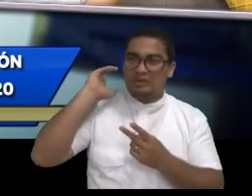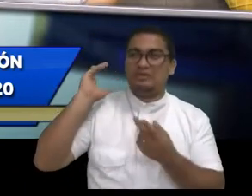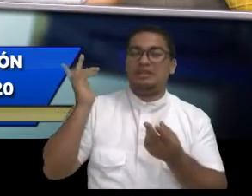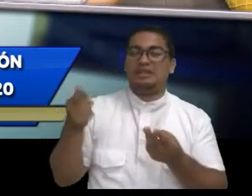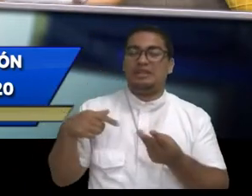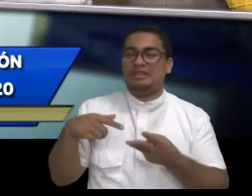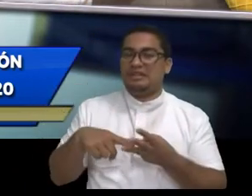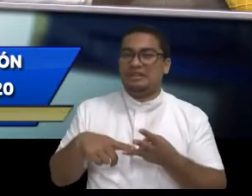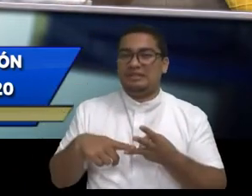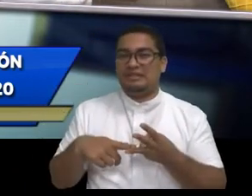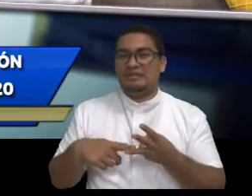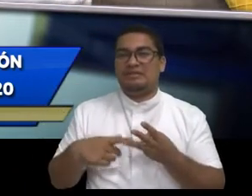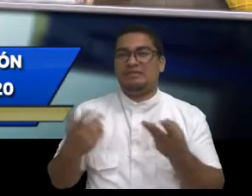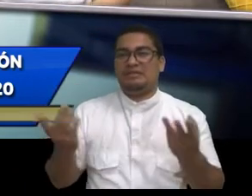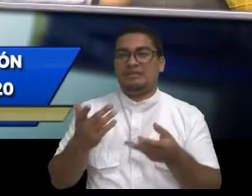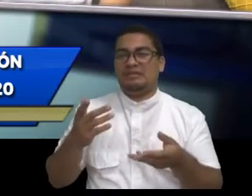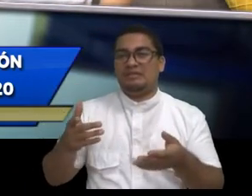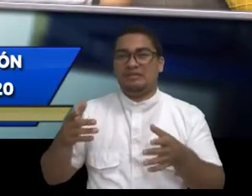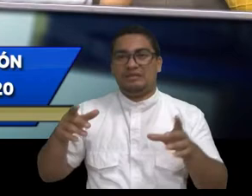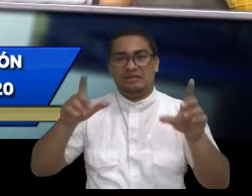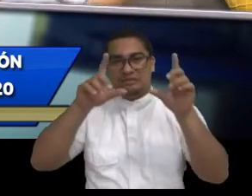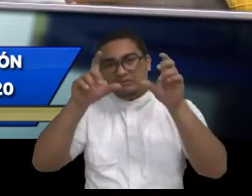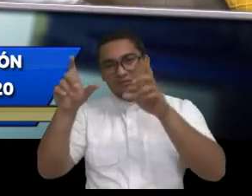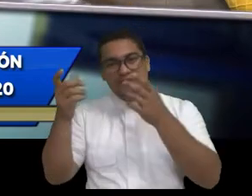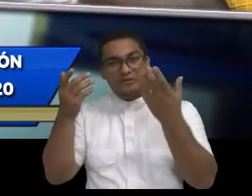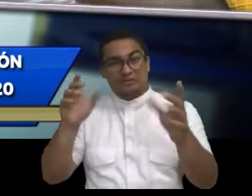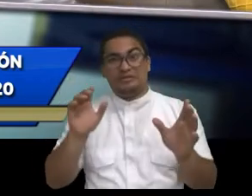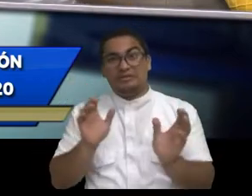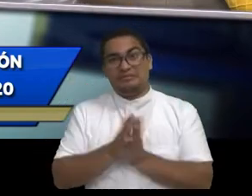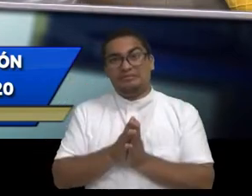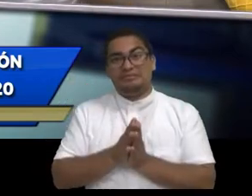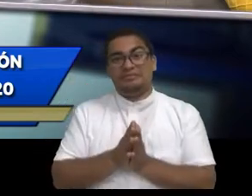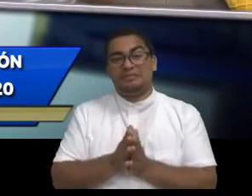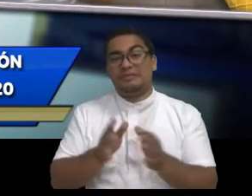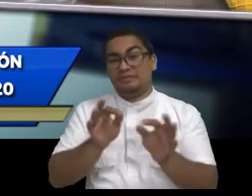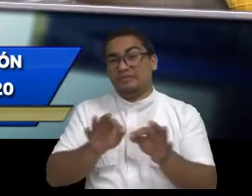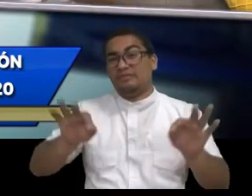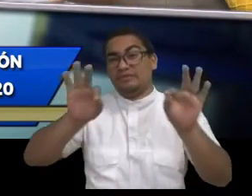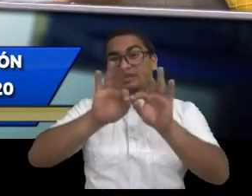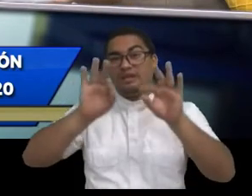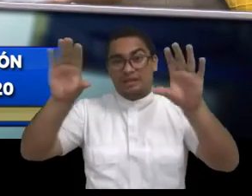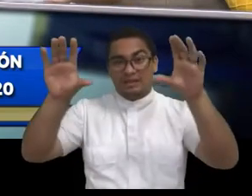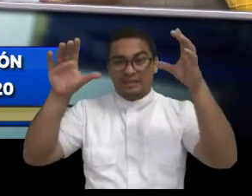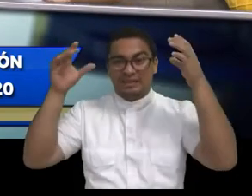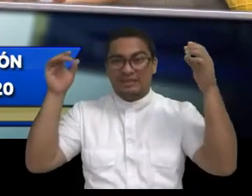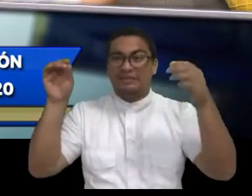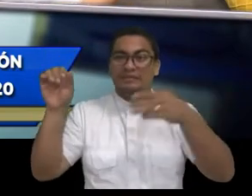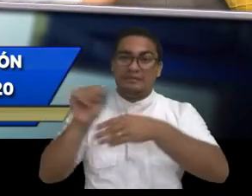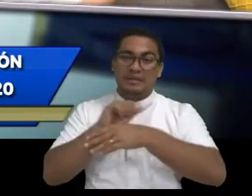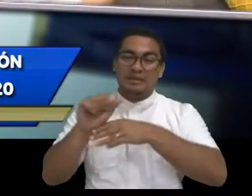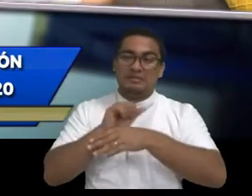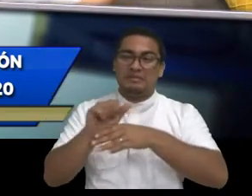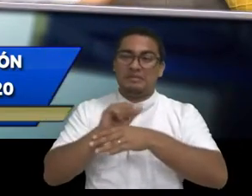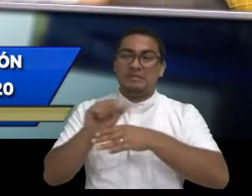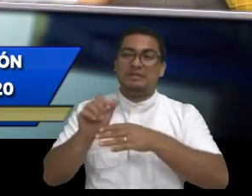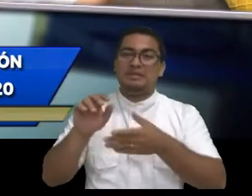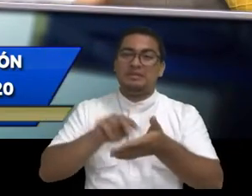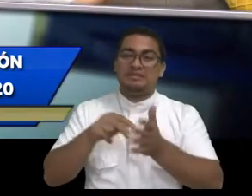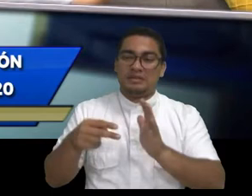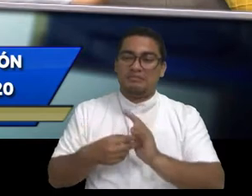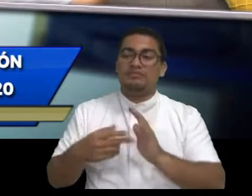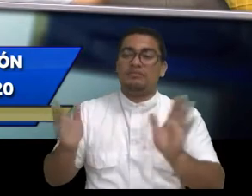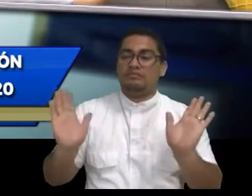pues porque te preparan en corto tiempo para el trabajo entonces es la ventaja de la capacitación y lo que se te hace que se te otorga una